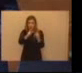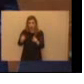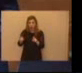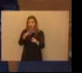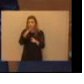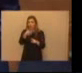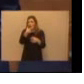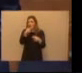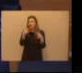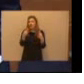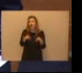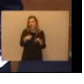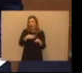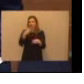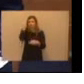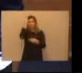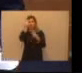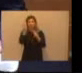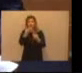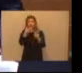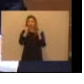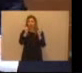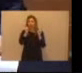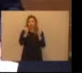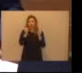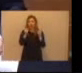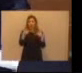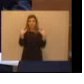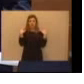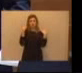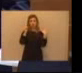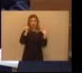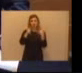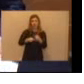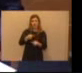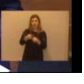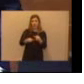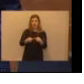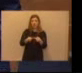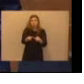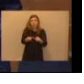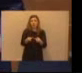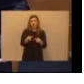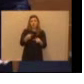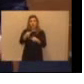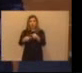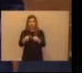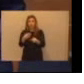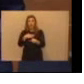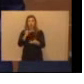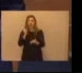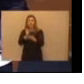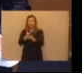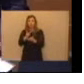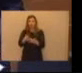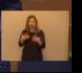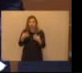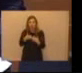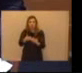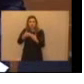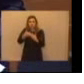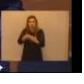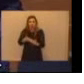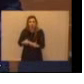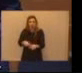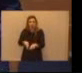es bien fácil pensar que si la educación fuera exclusivamente en las familias, pues hay familias que apostarán por la lucha armada